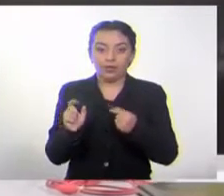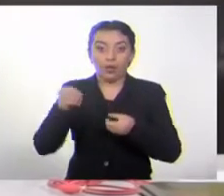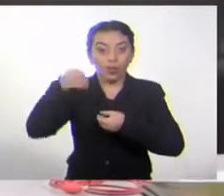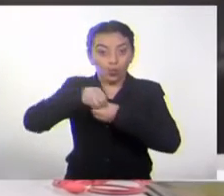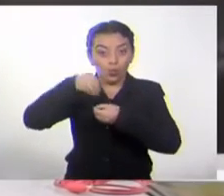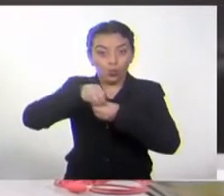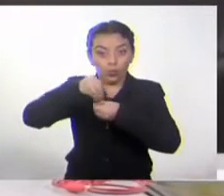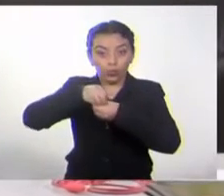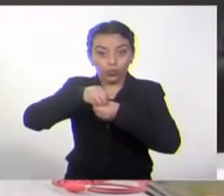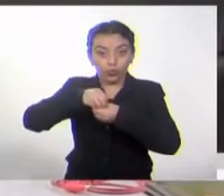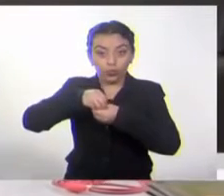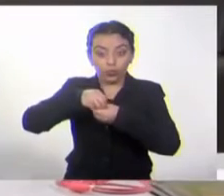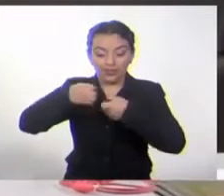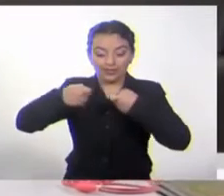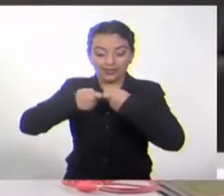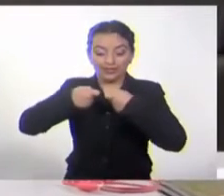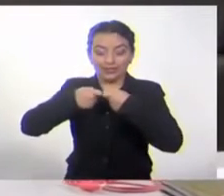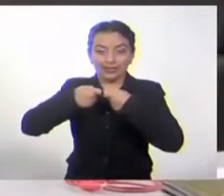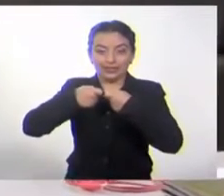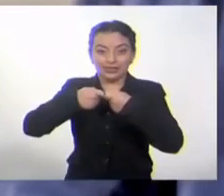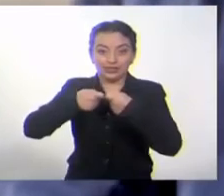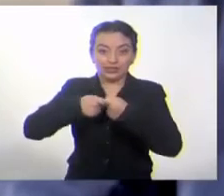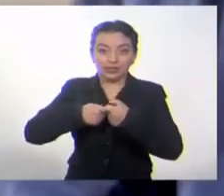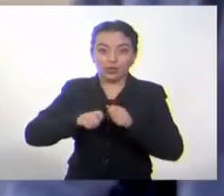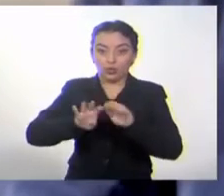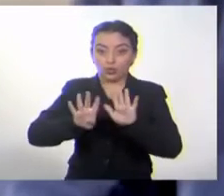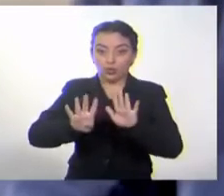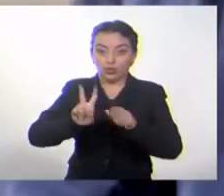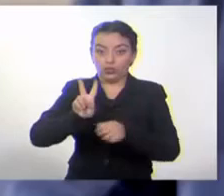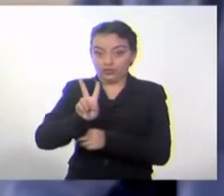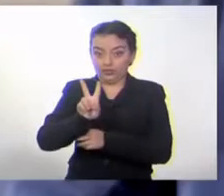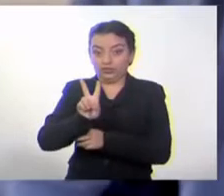Vamos a necesitar también un foco LED.